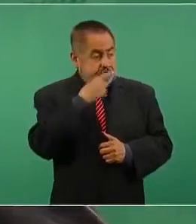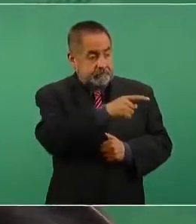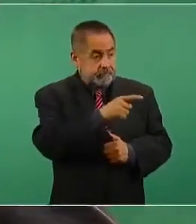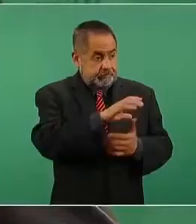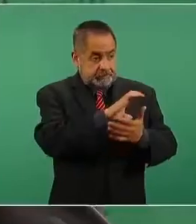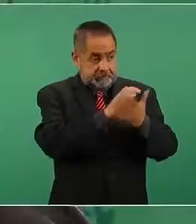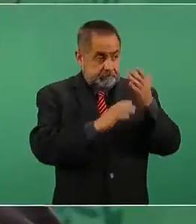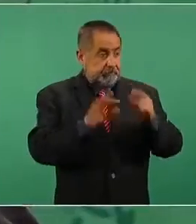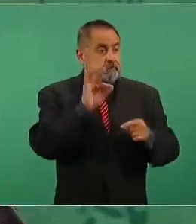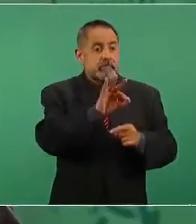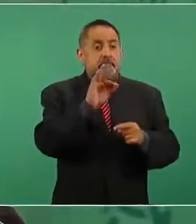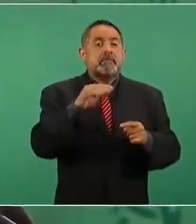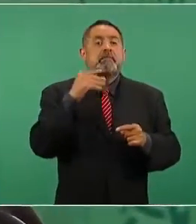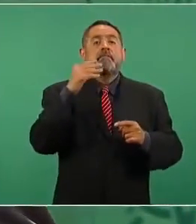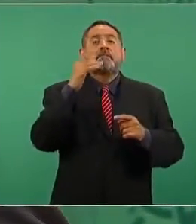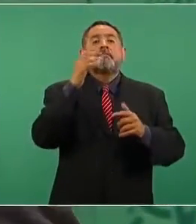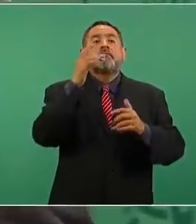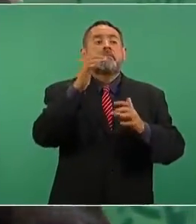contrato,